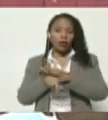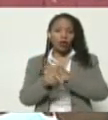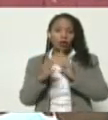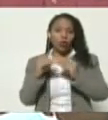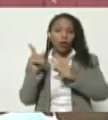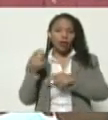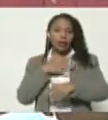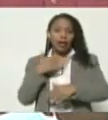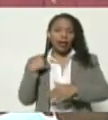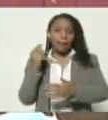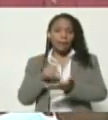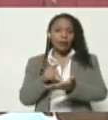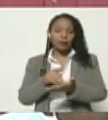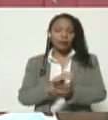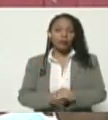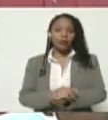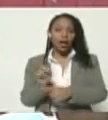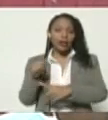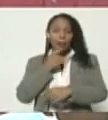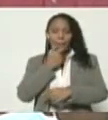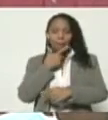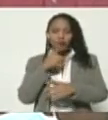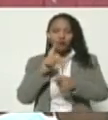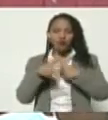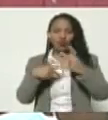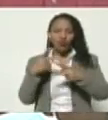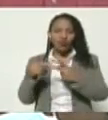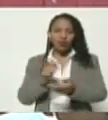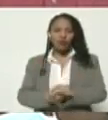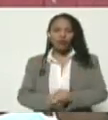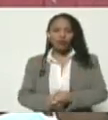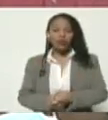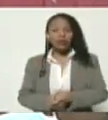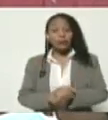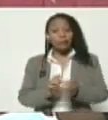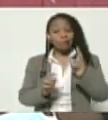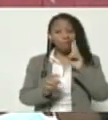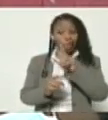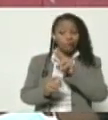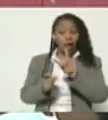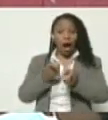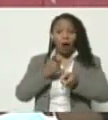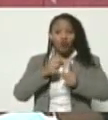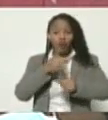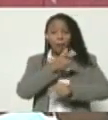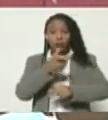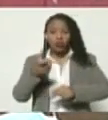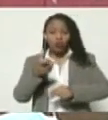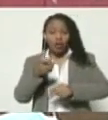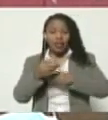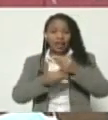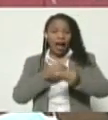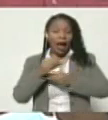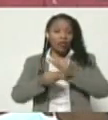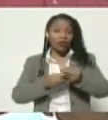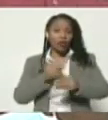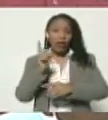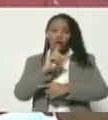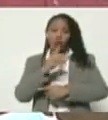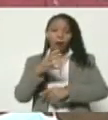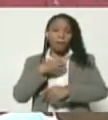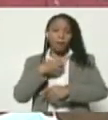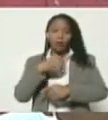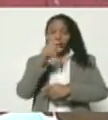aquel que ha querido participar en este hermoso proceso. Mire, se han dado casos de gente que no es del